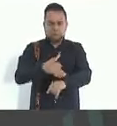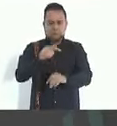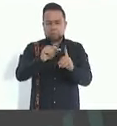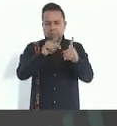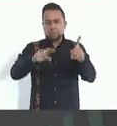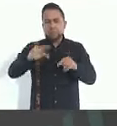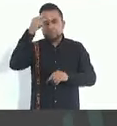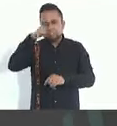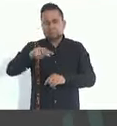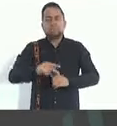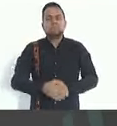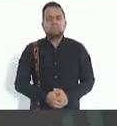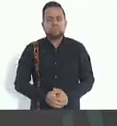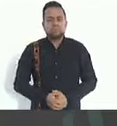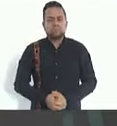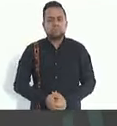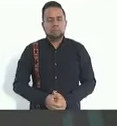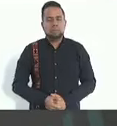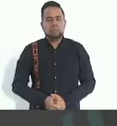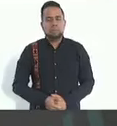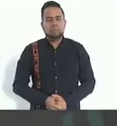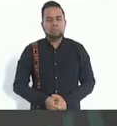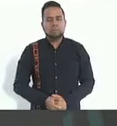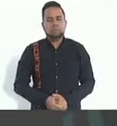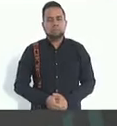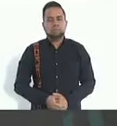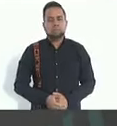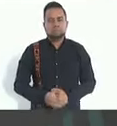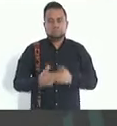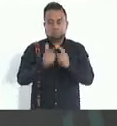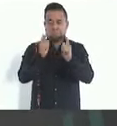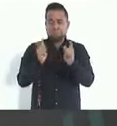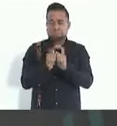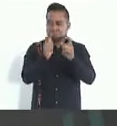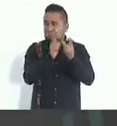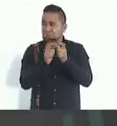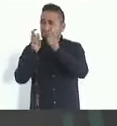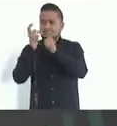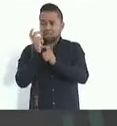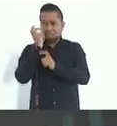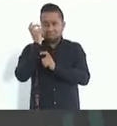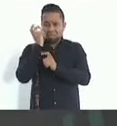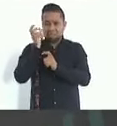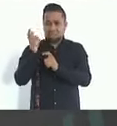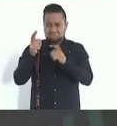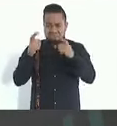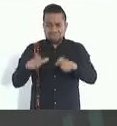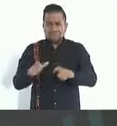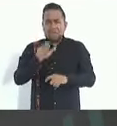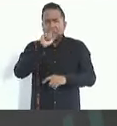México. Y a los de arriba también les